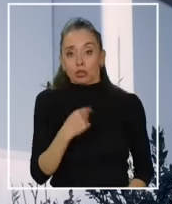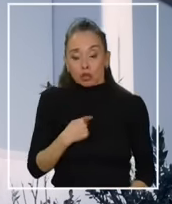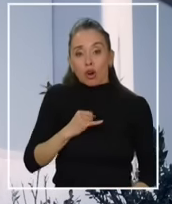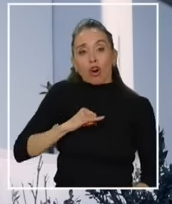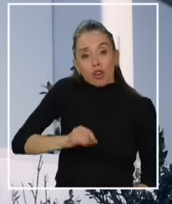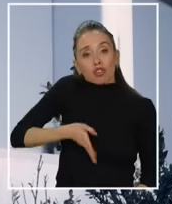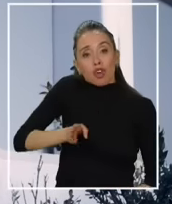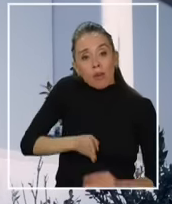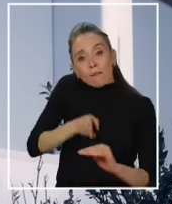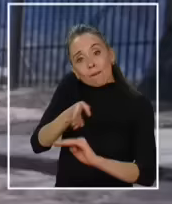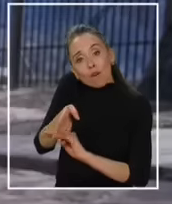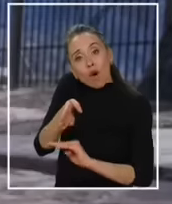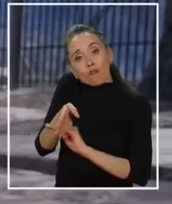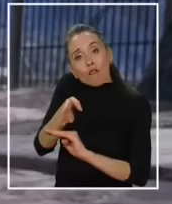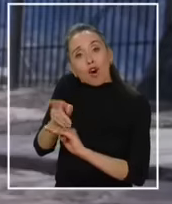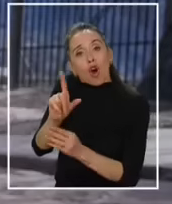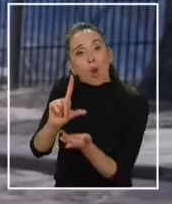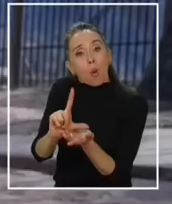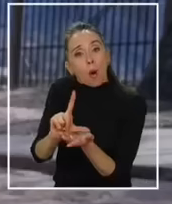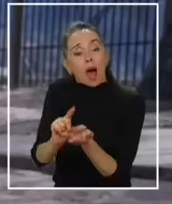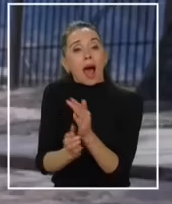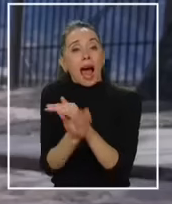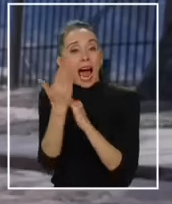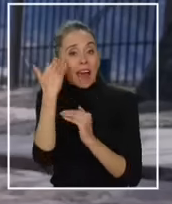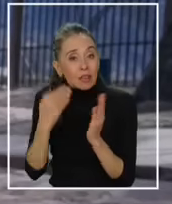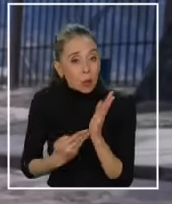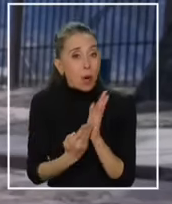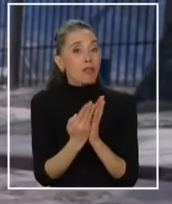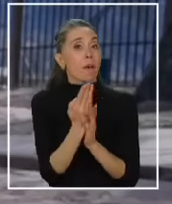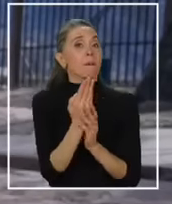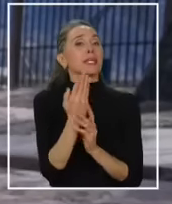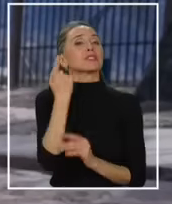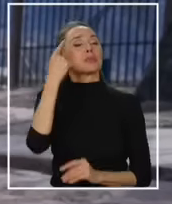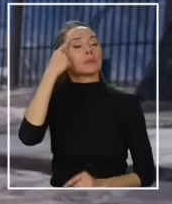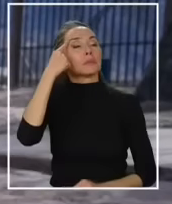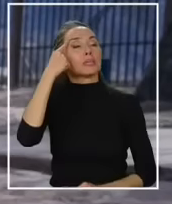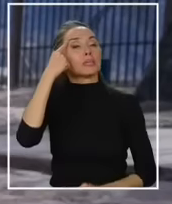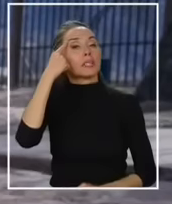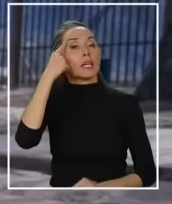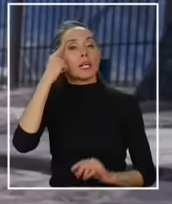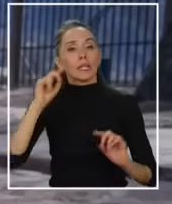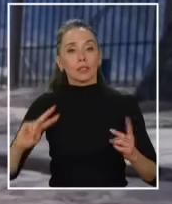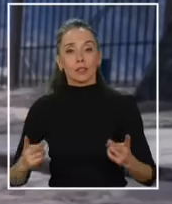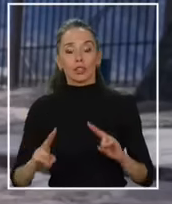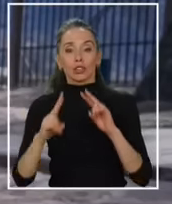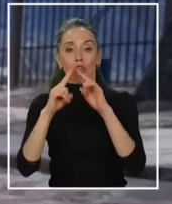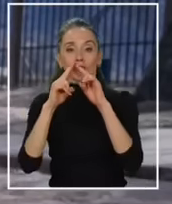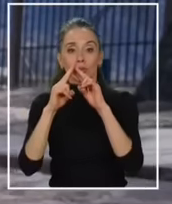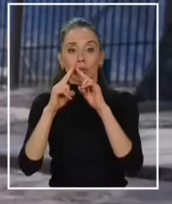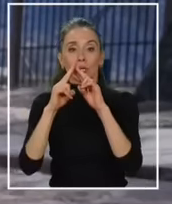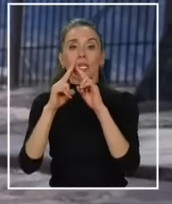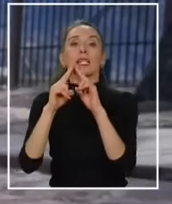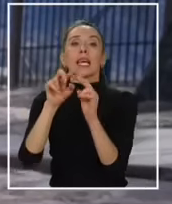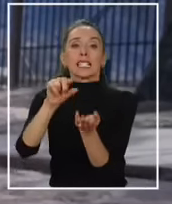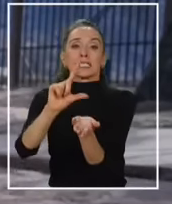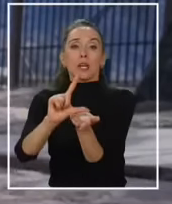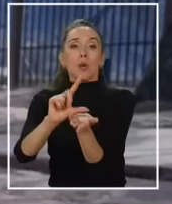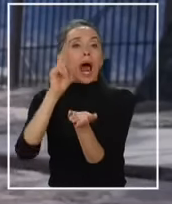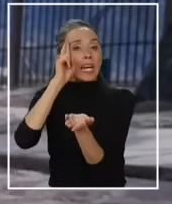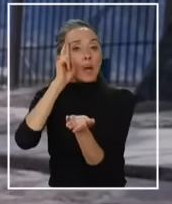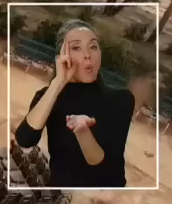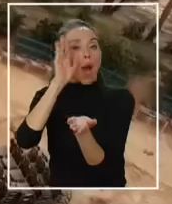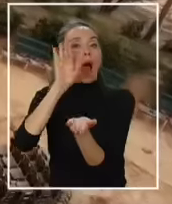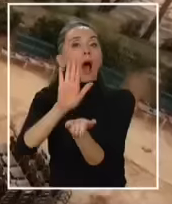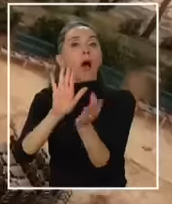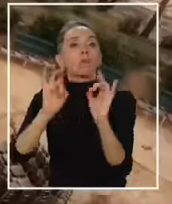sigo yendo para allá. Desde un principio siempre se pensó en construir un recuerdo, un memorial de